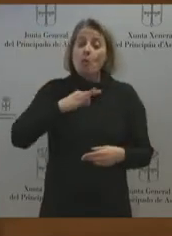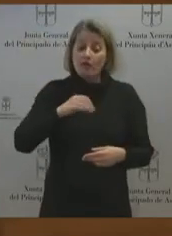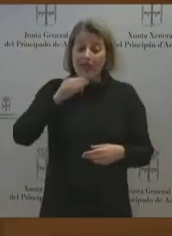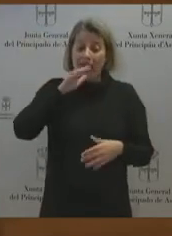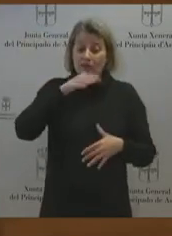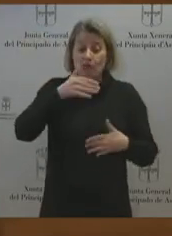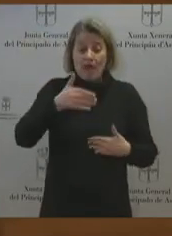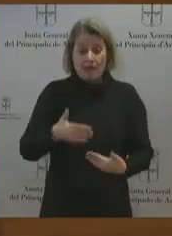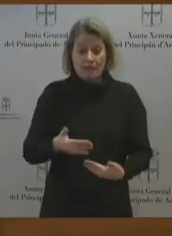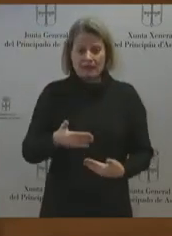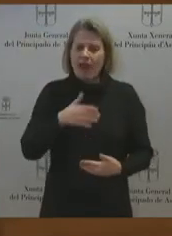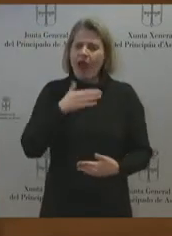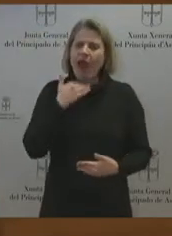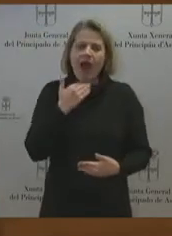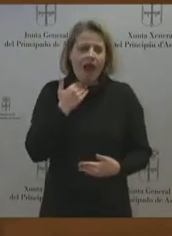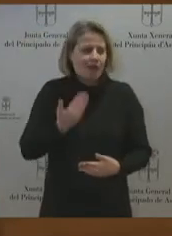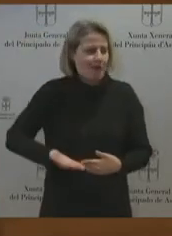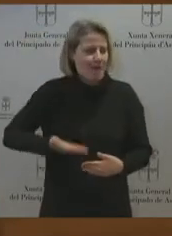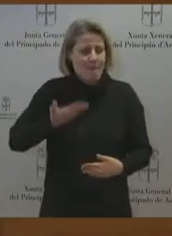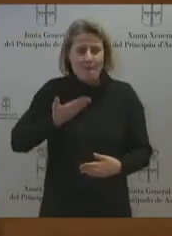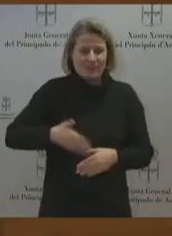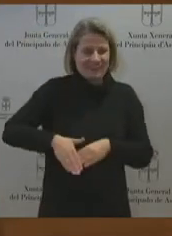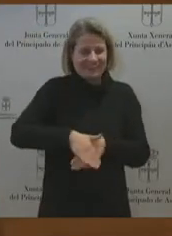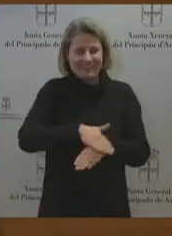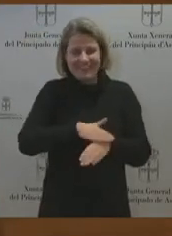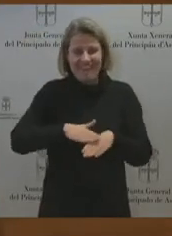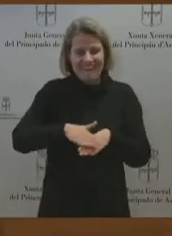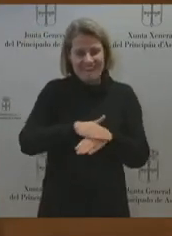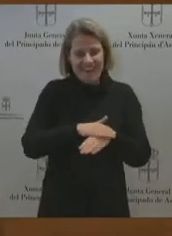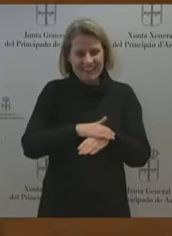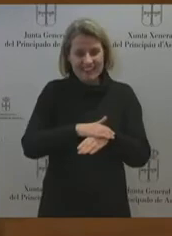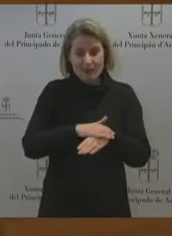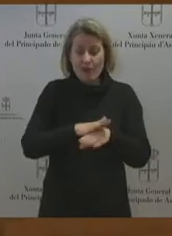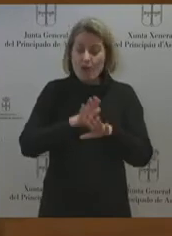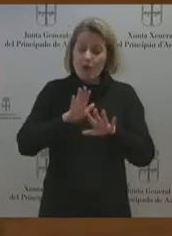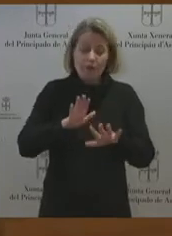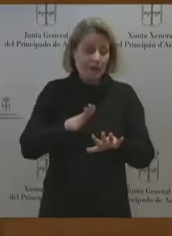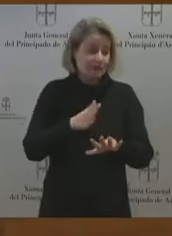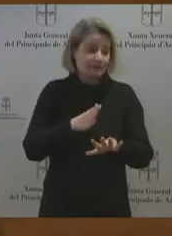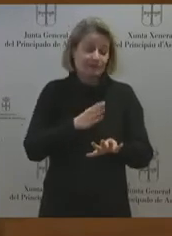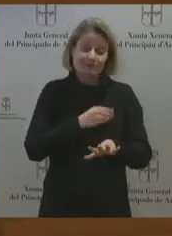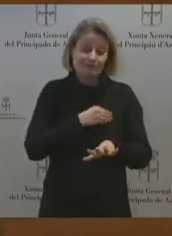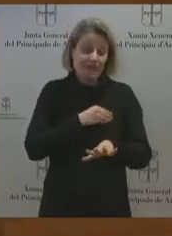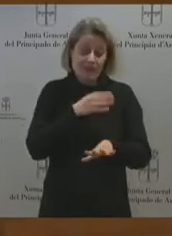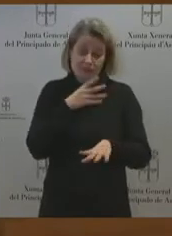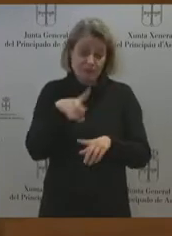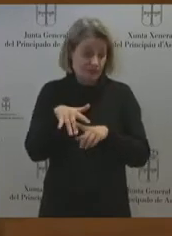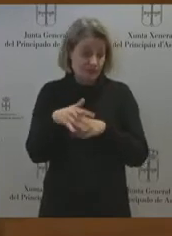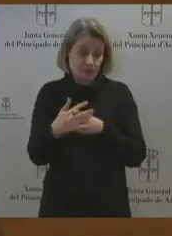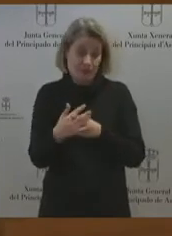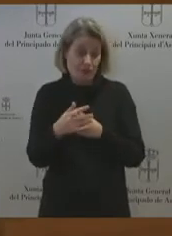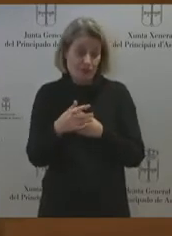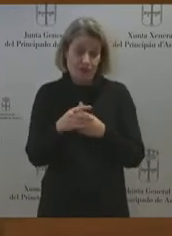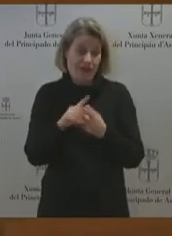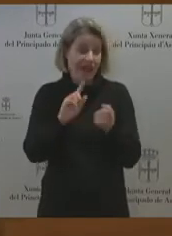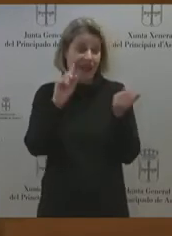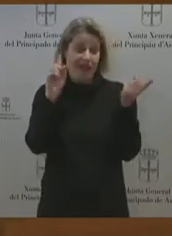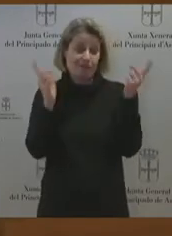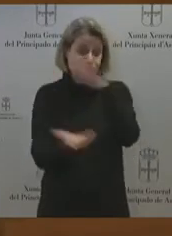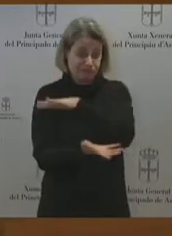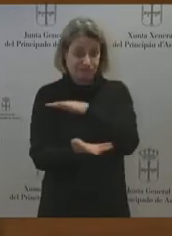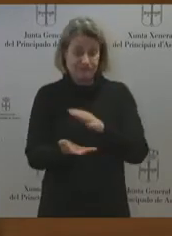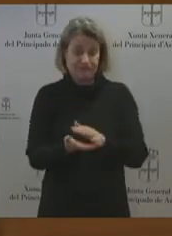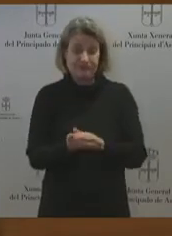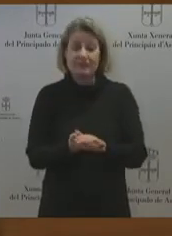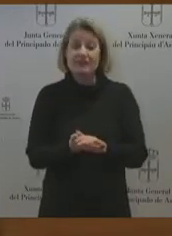que la humanidad está reclamando, una pena que nos encontremos en esta situación. Una pena por esto y una responsabilidad al